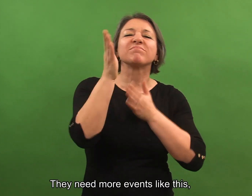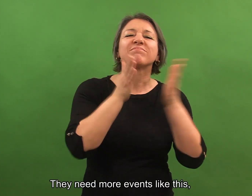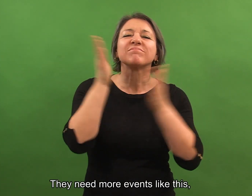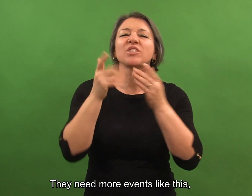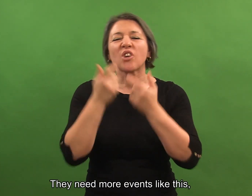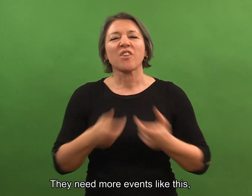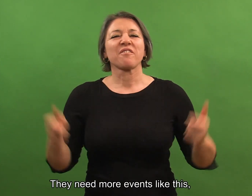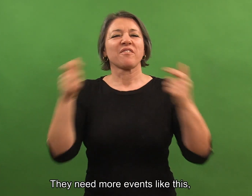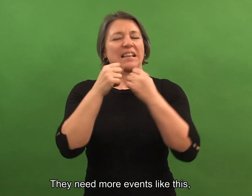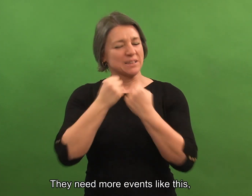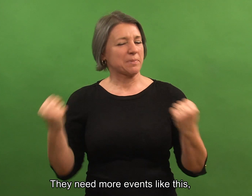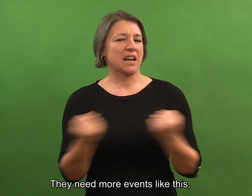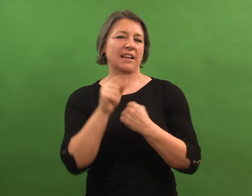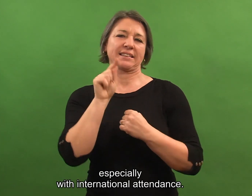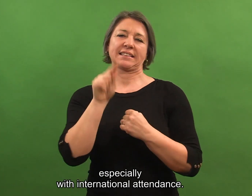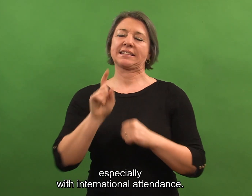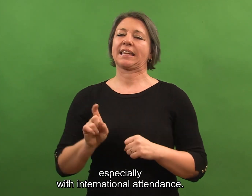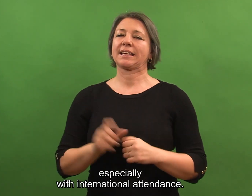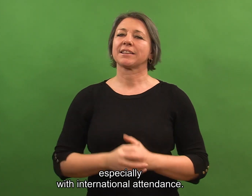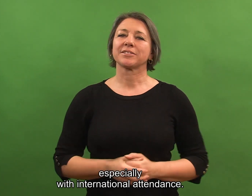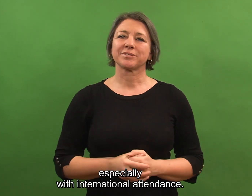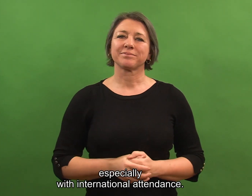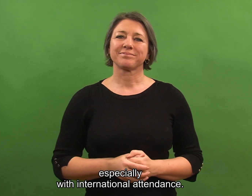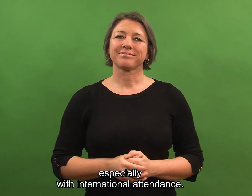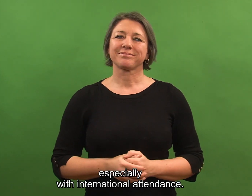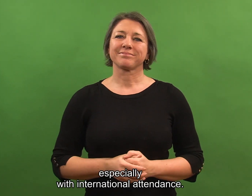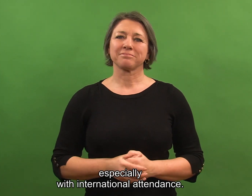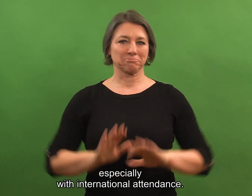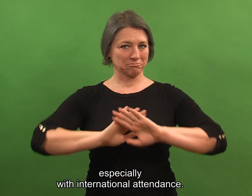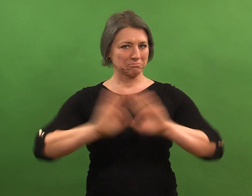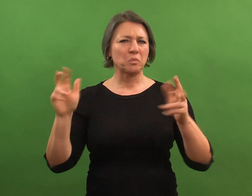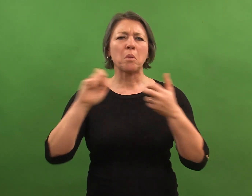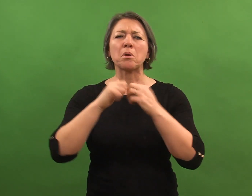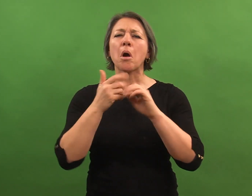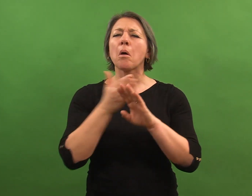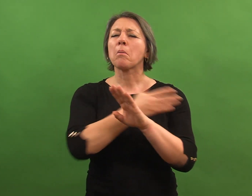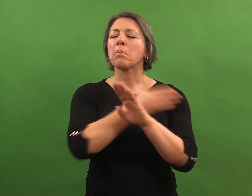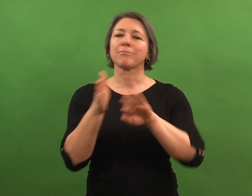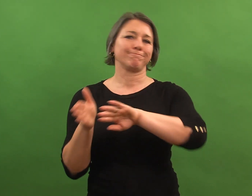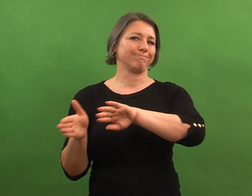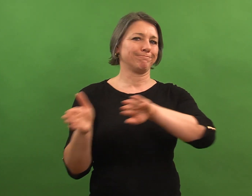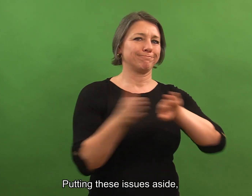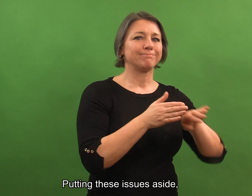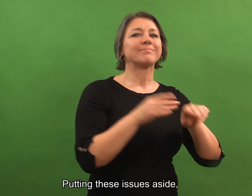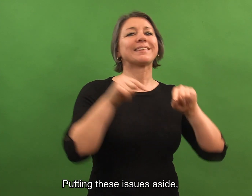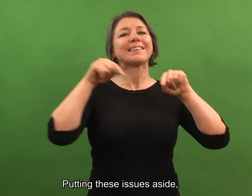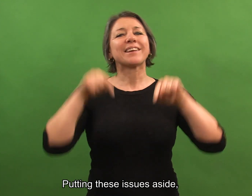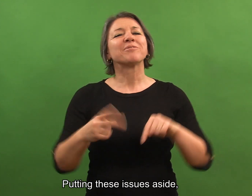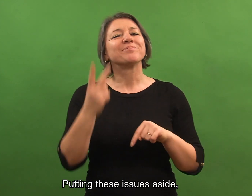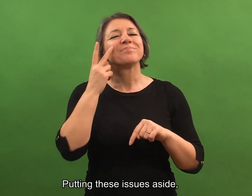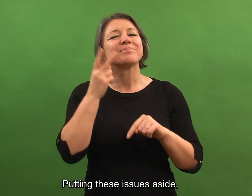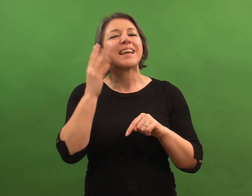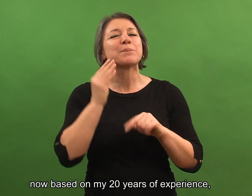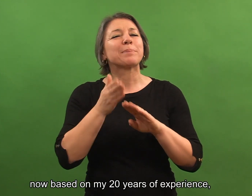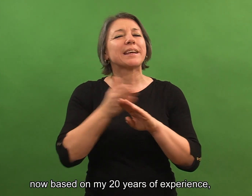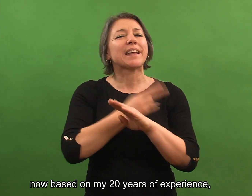su práctica y después posteriormente analizarla con el profesor. Y se necesitan más eventos como estos, particularmente en donde